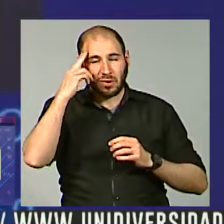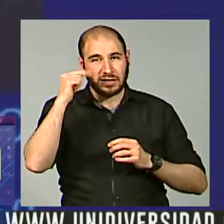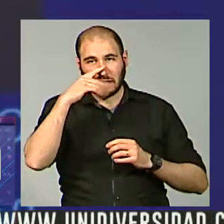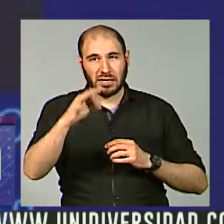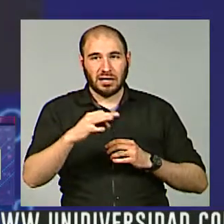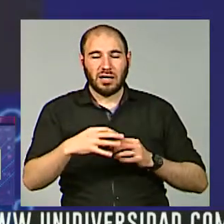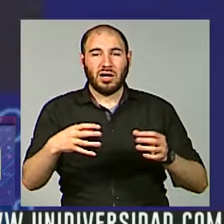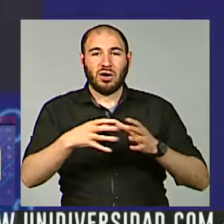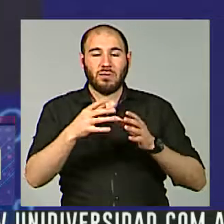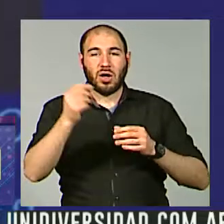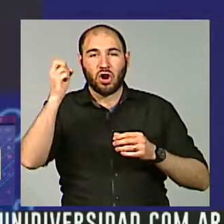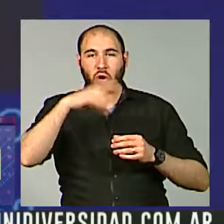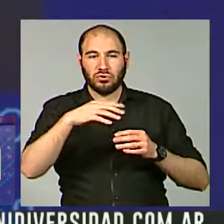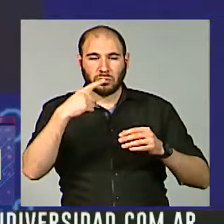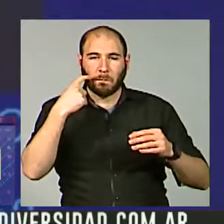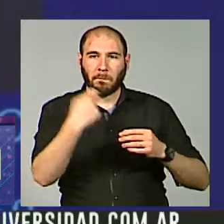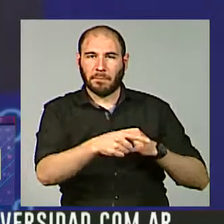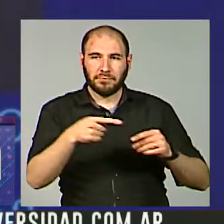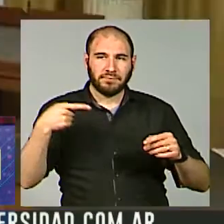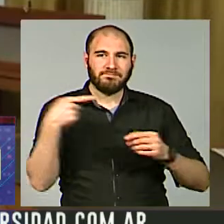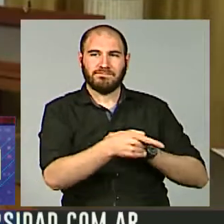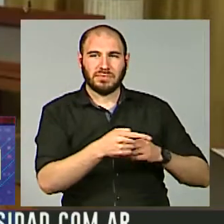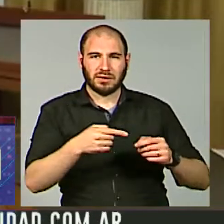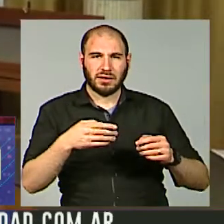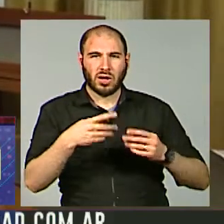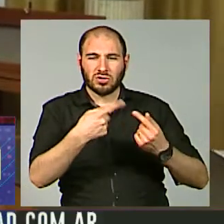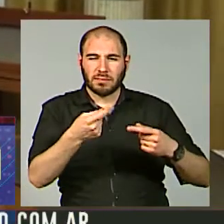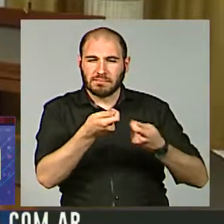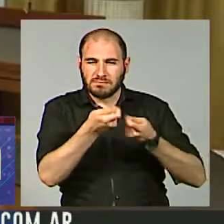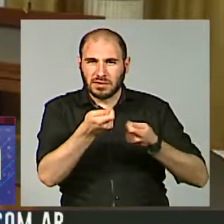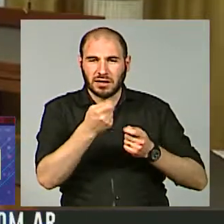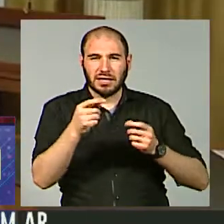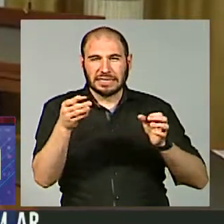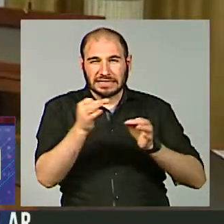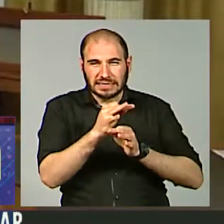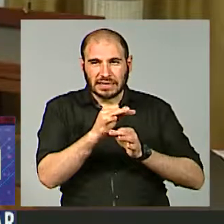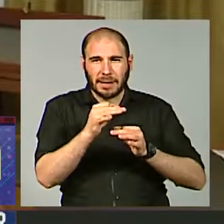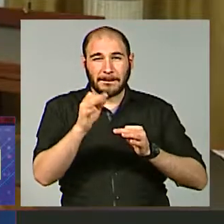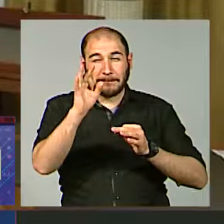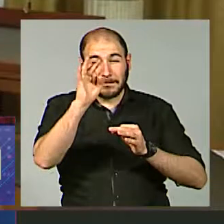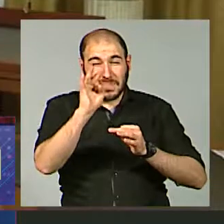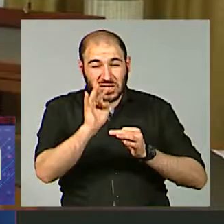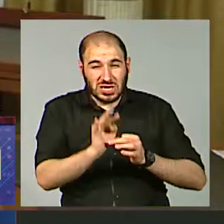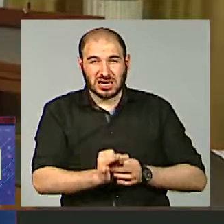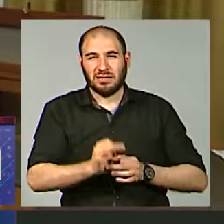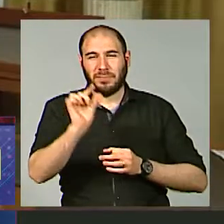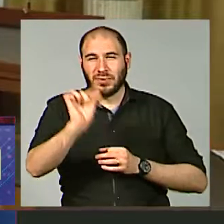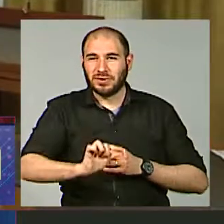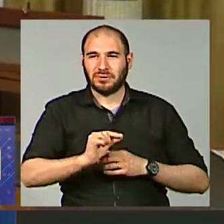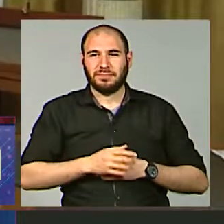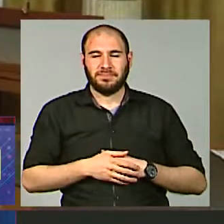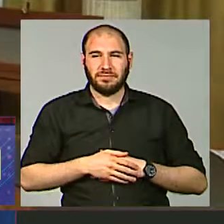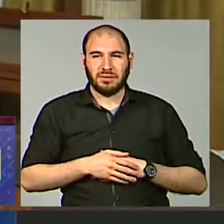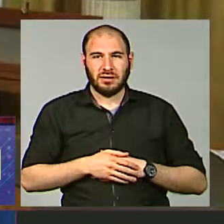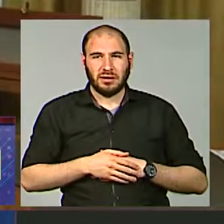que las fuerzas creadas por la luz láser eran capaces de captar y manipular partículas con un tamaño de 1.000 millonésimas partes de un